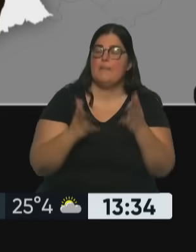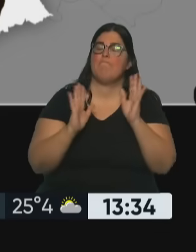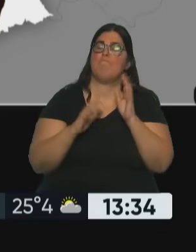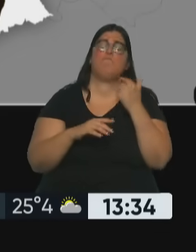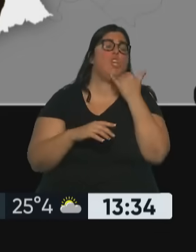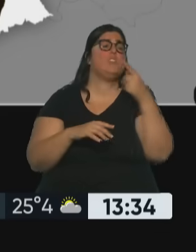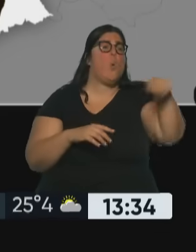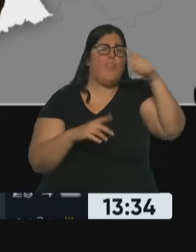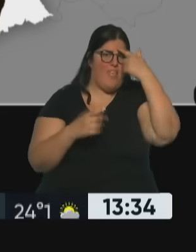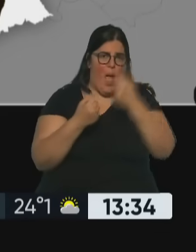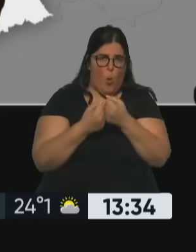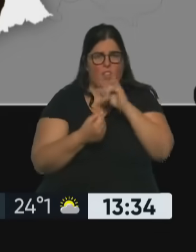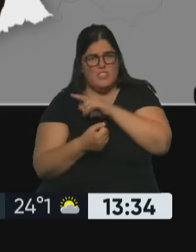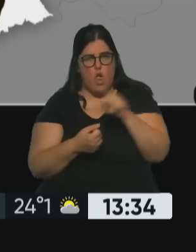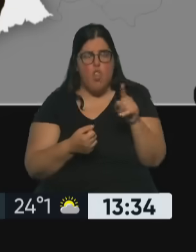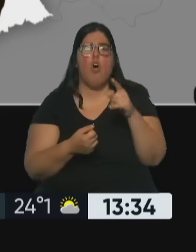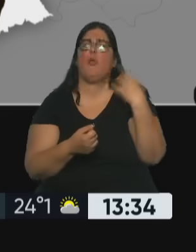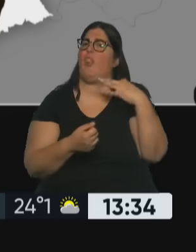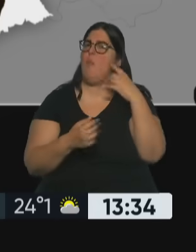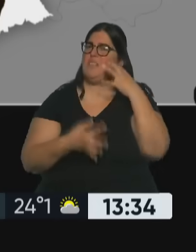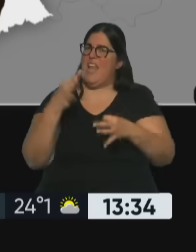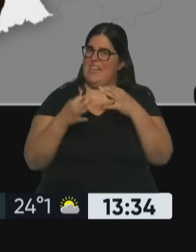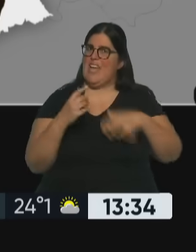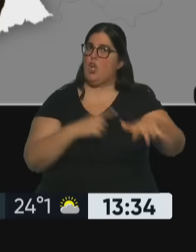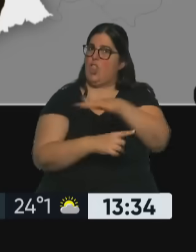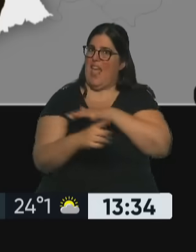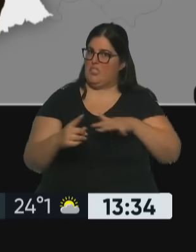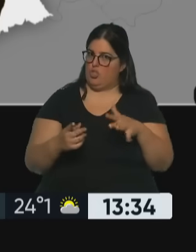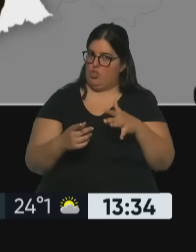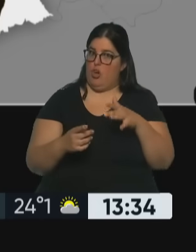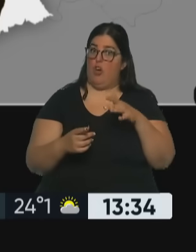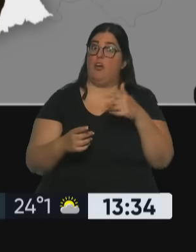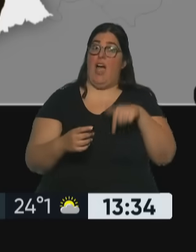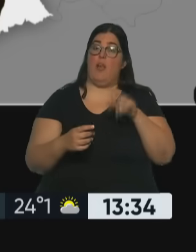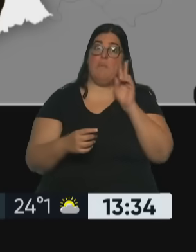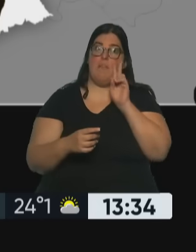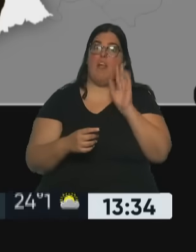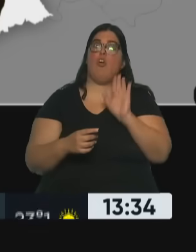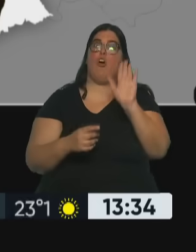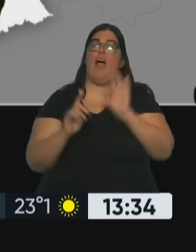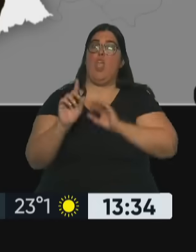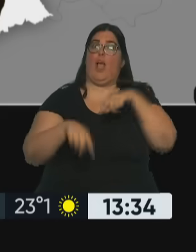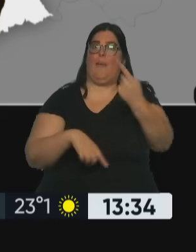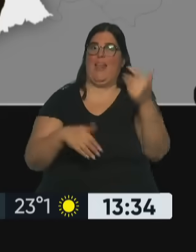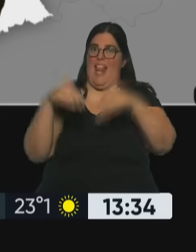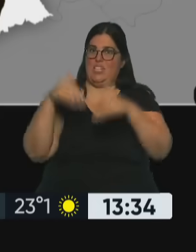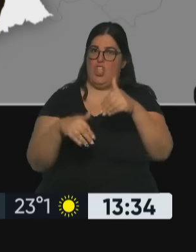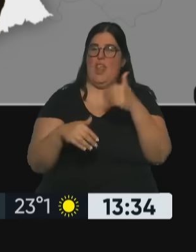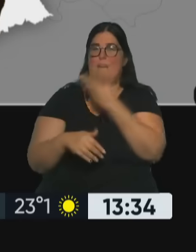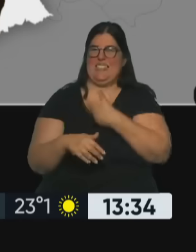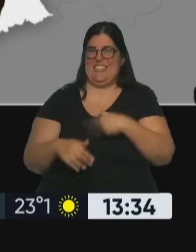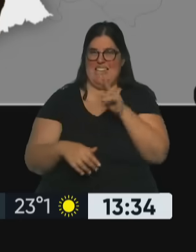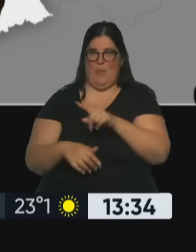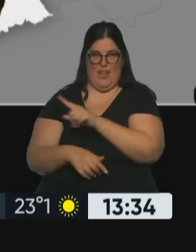comparten, no puede dejar de analizarse en un contexto también en el que se está mirando en el 2024, donde va a haber elecciones presidenciales en Venezuela. De